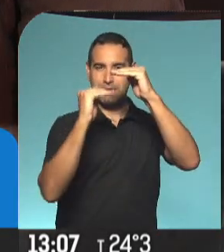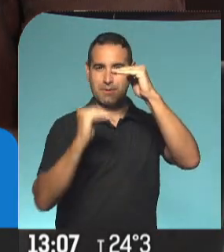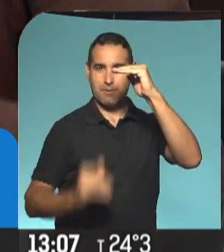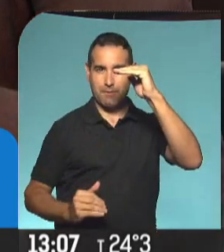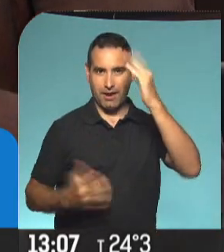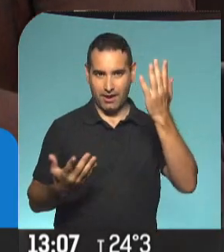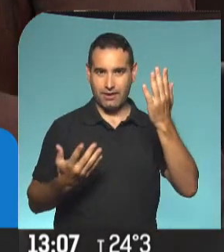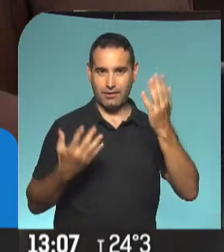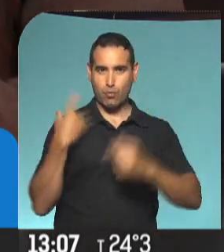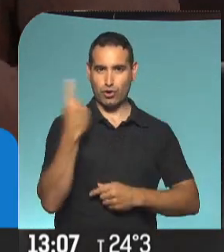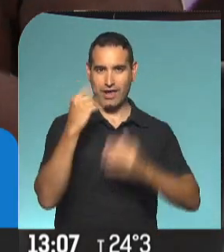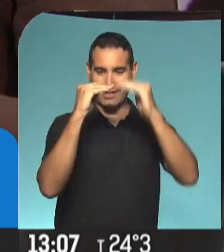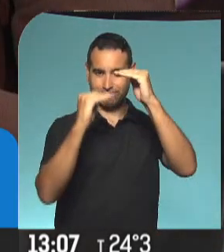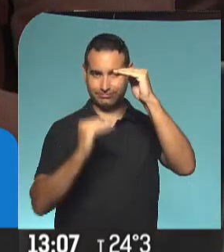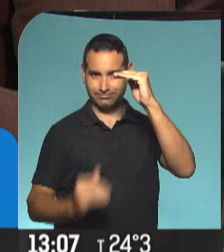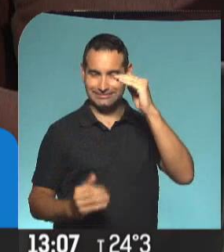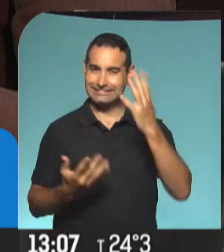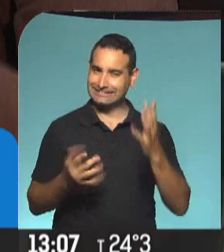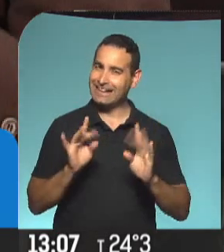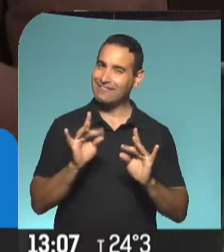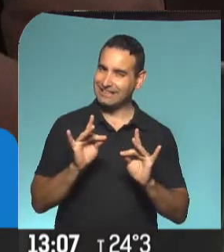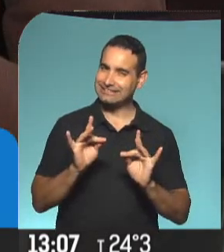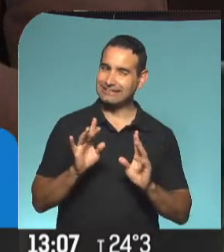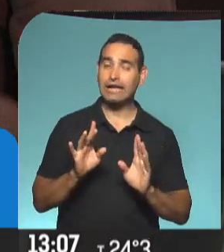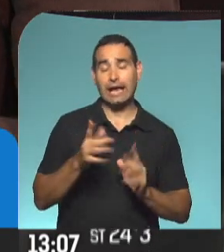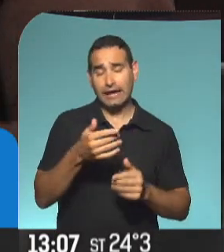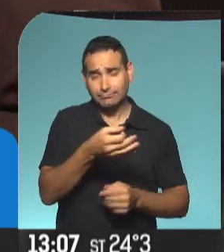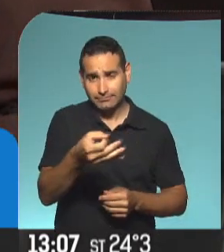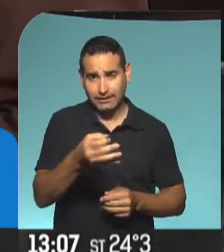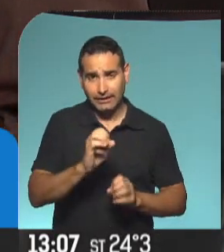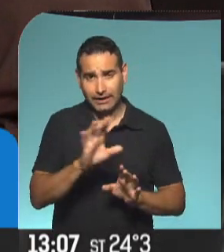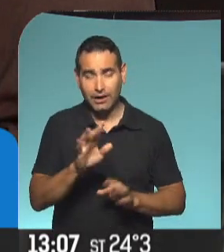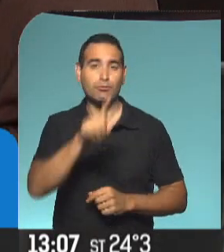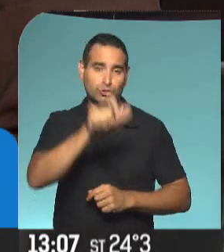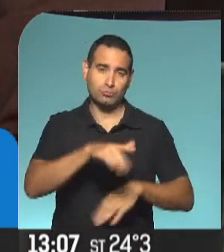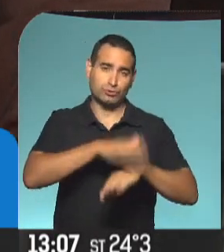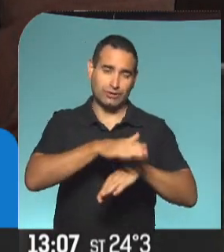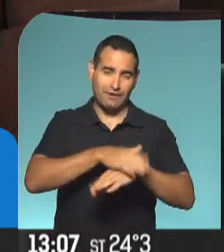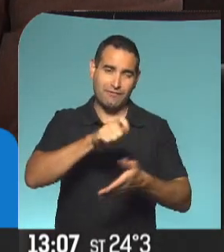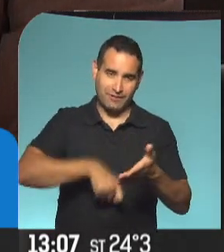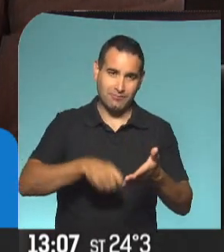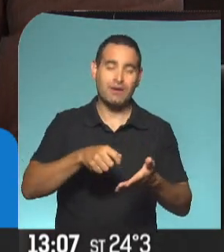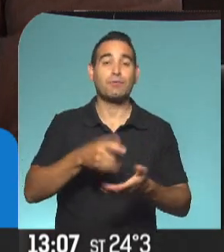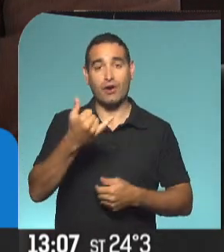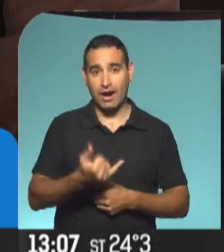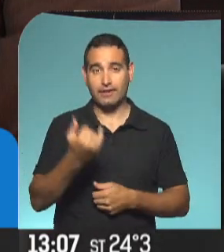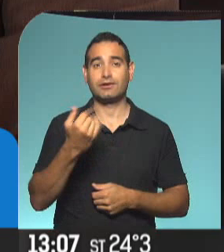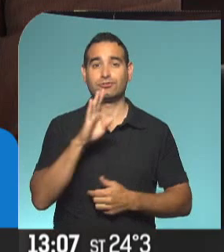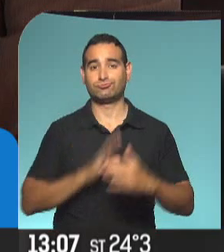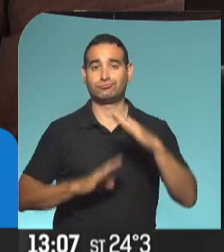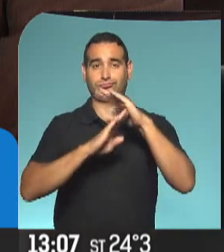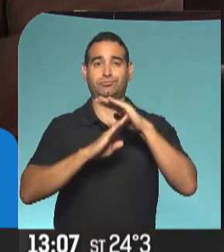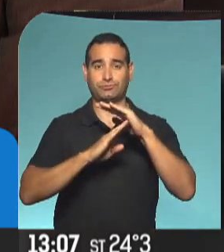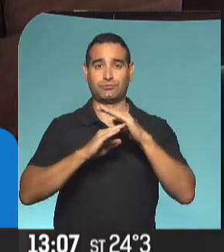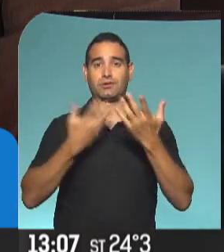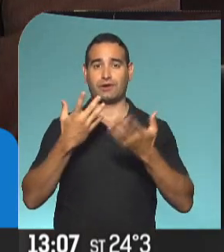¿sí? Entonces, es un poquito más complejo, aunque es claro igual, ¿no? Sí. O sea, por supuesto tenemos al comandante de las fuerzas submarinos,